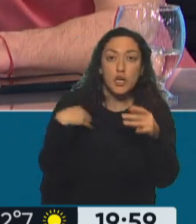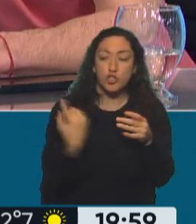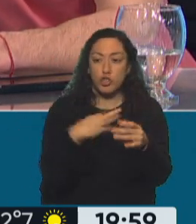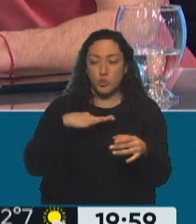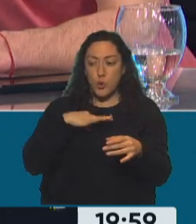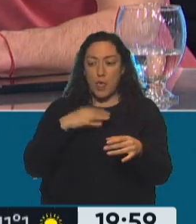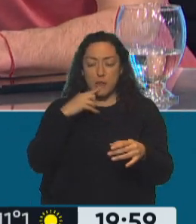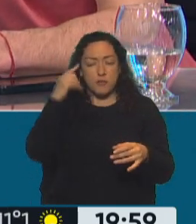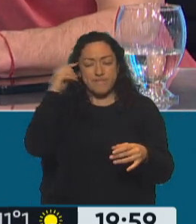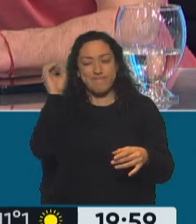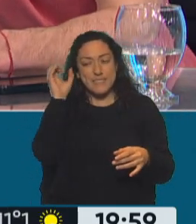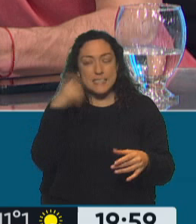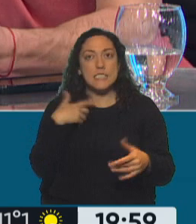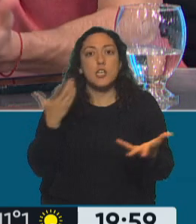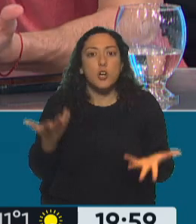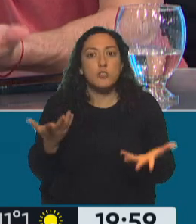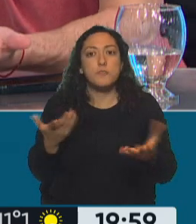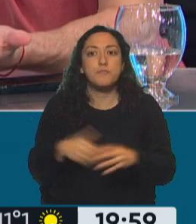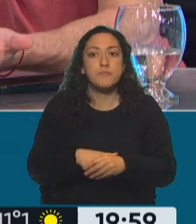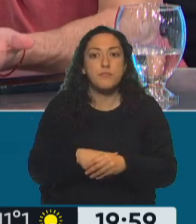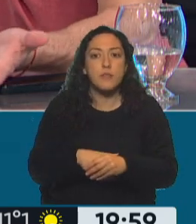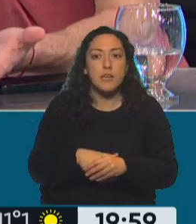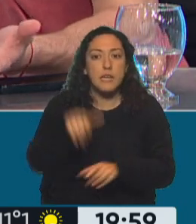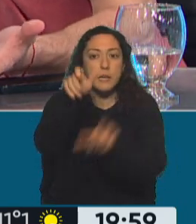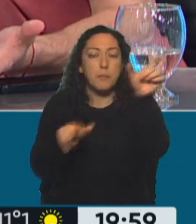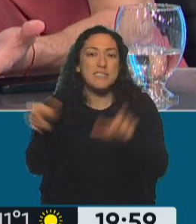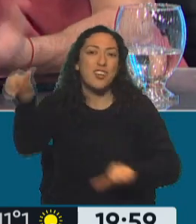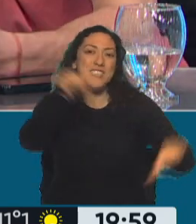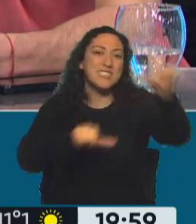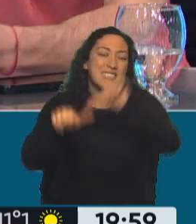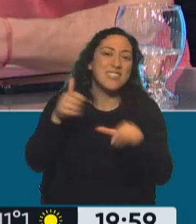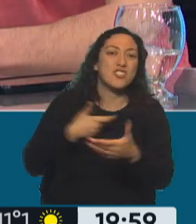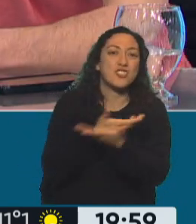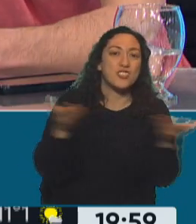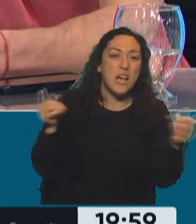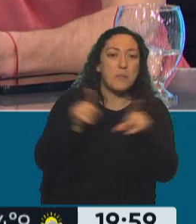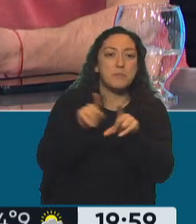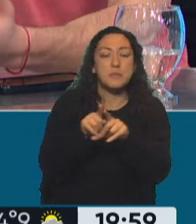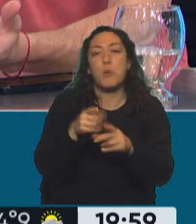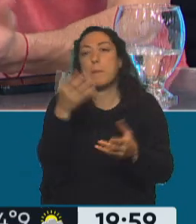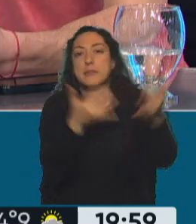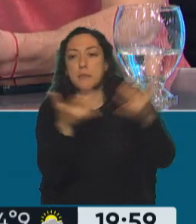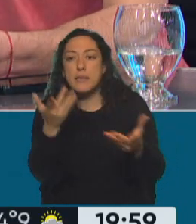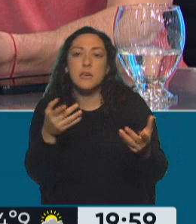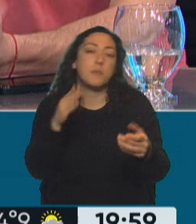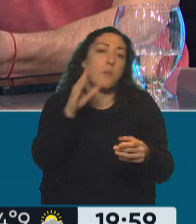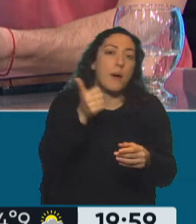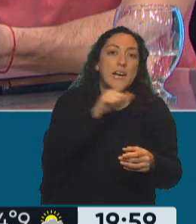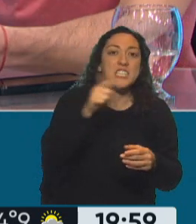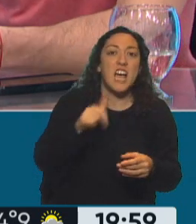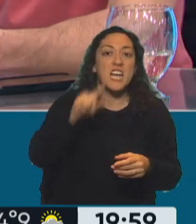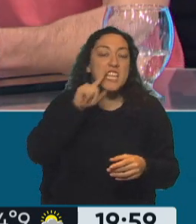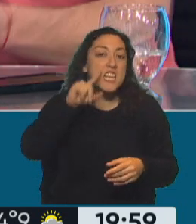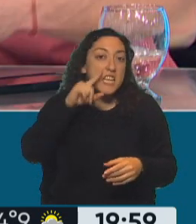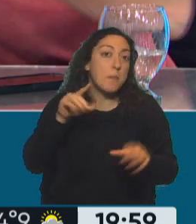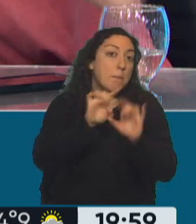para decodificarlo? Yo creo que tiene que haber divulgadores de ciencia social, como lo hay de ciencias exactas. Por ejemplo, Fabricio Ballarini, que en plena